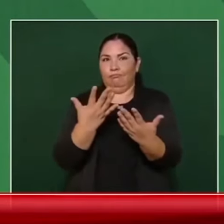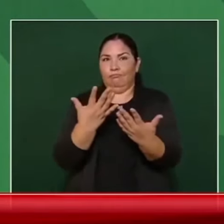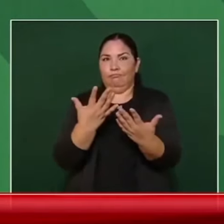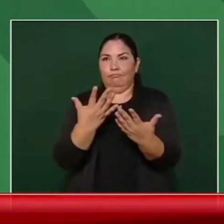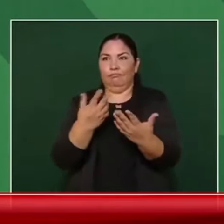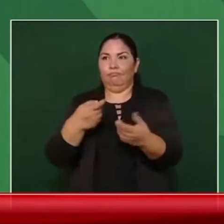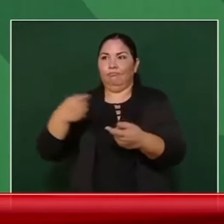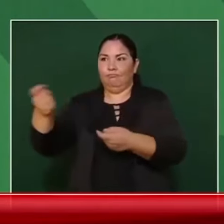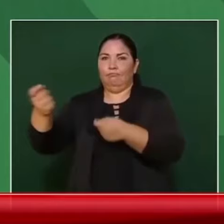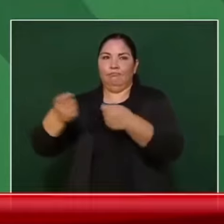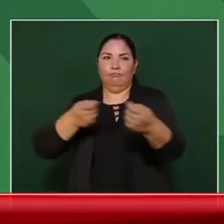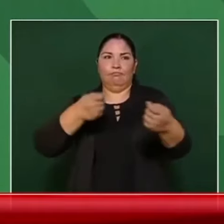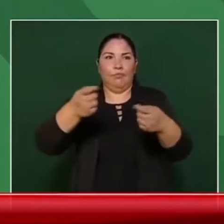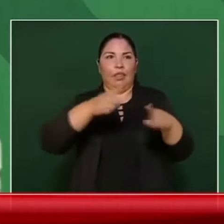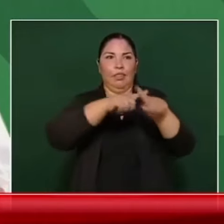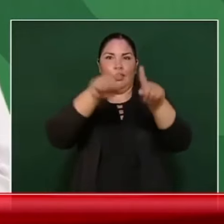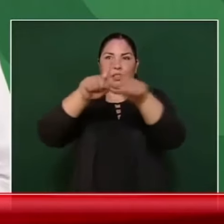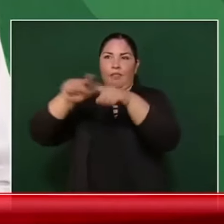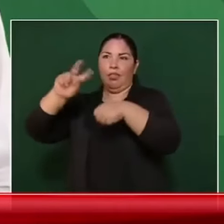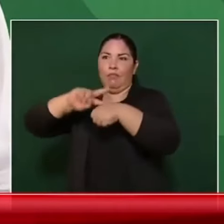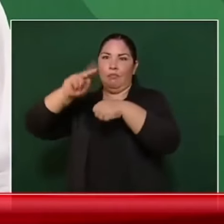a todos los países